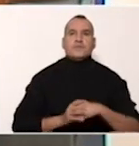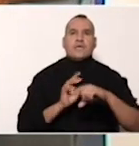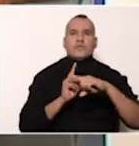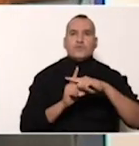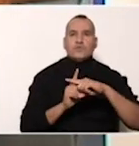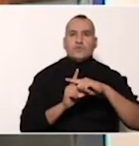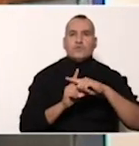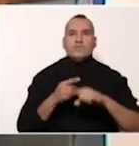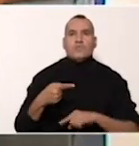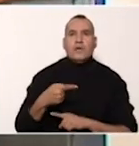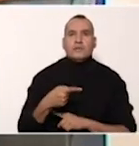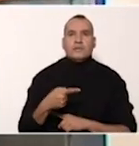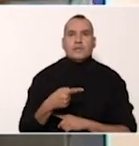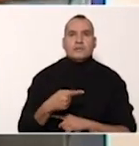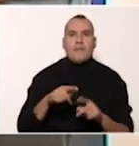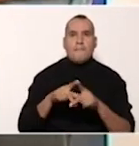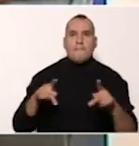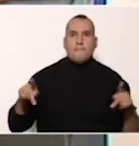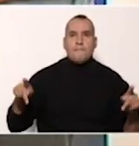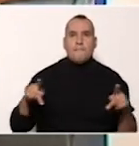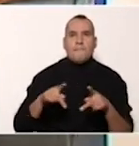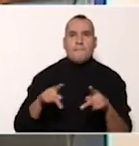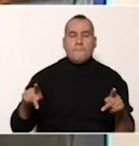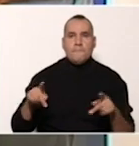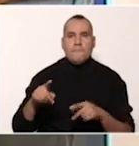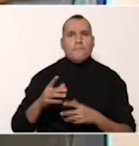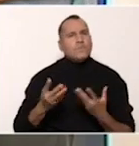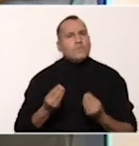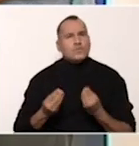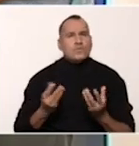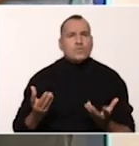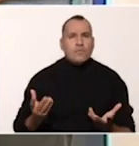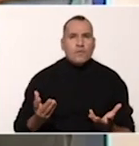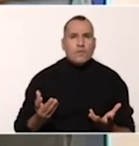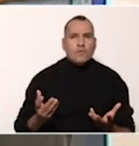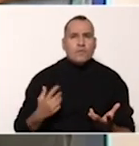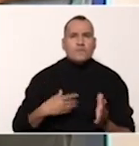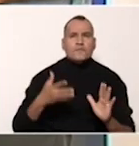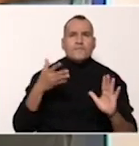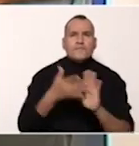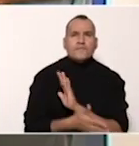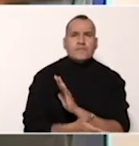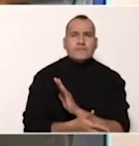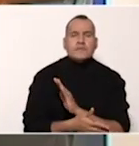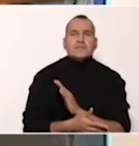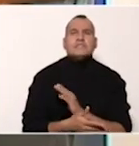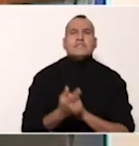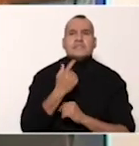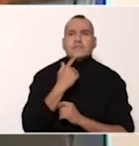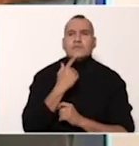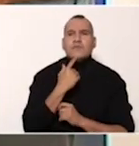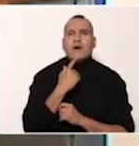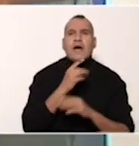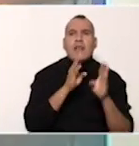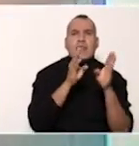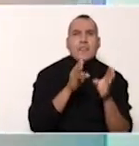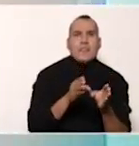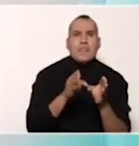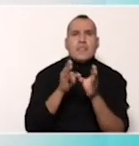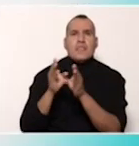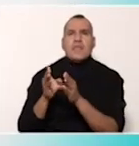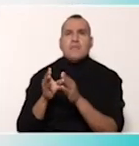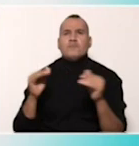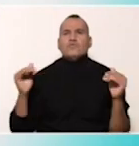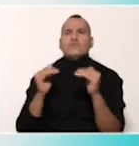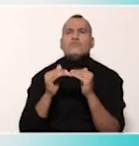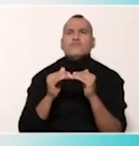y resta de polinomios, es necesario saber el concepto de términos semejantes. Términos